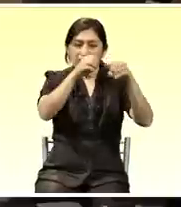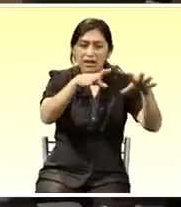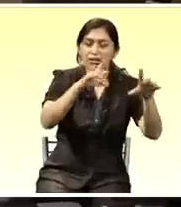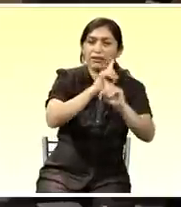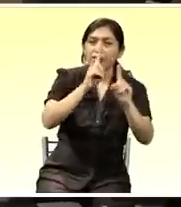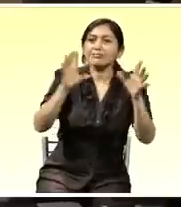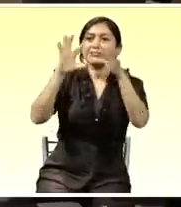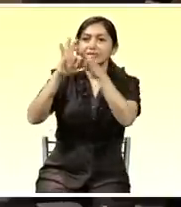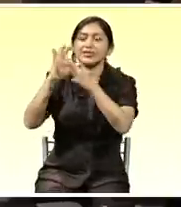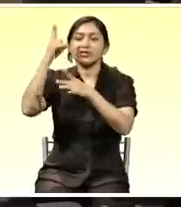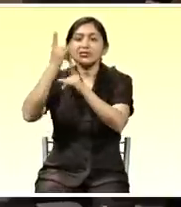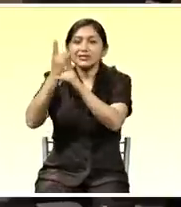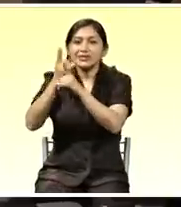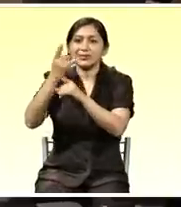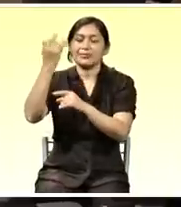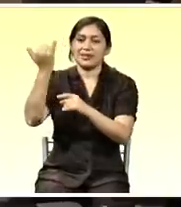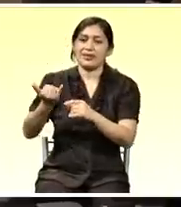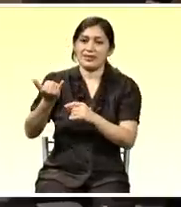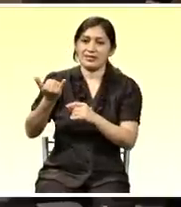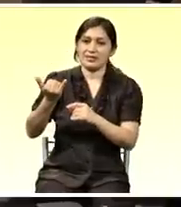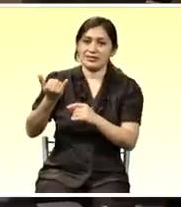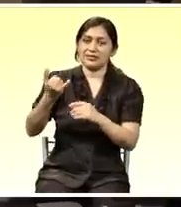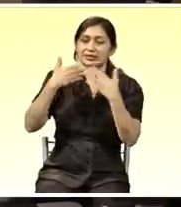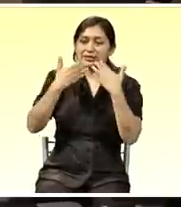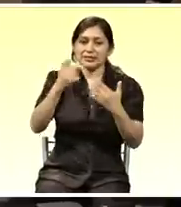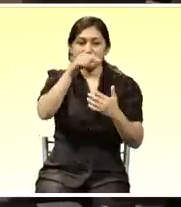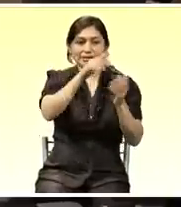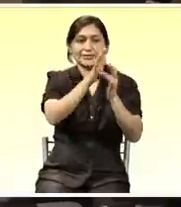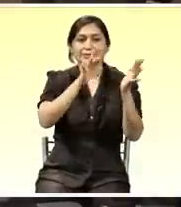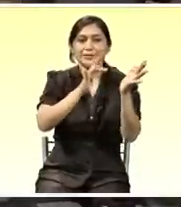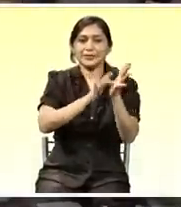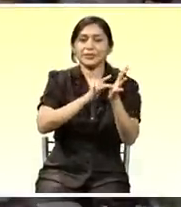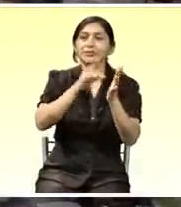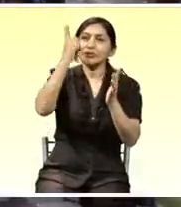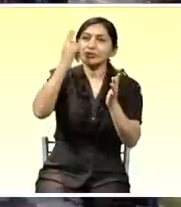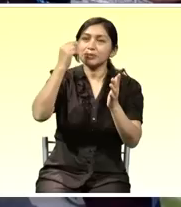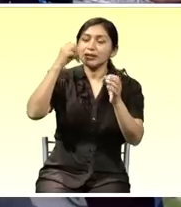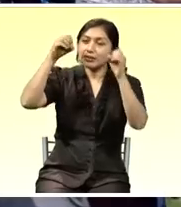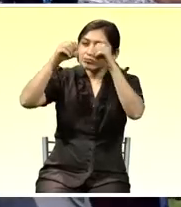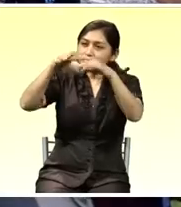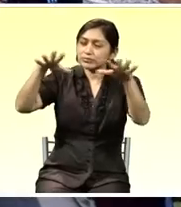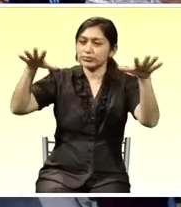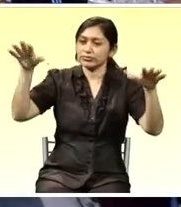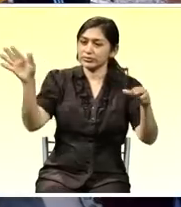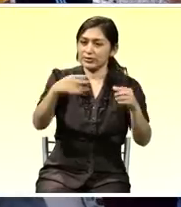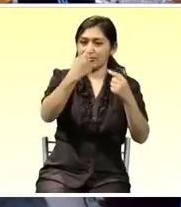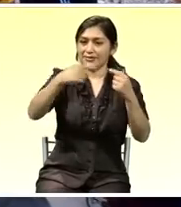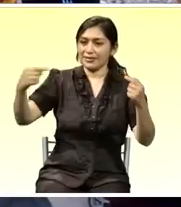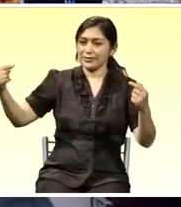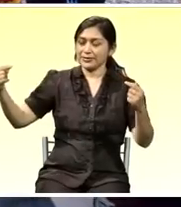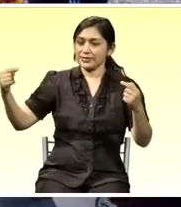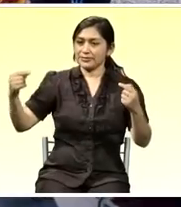naturaleza del Padre, por quien todo fue hecho, que por nosotros los hombres y por